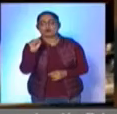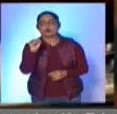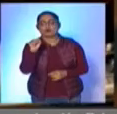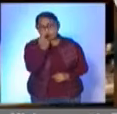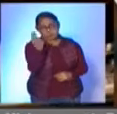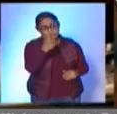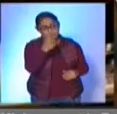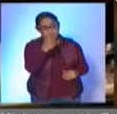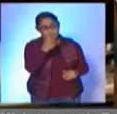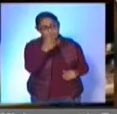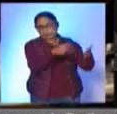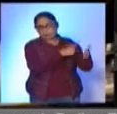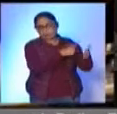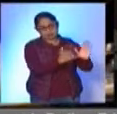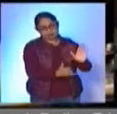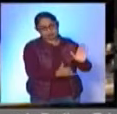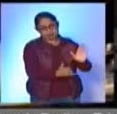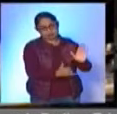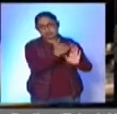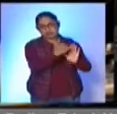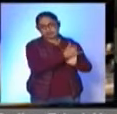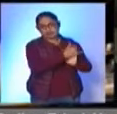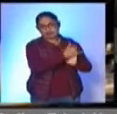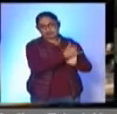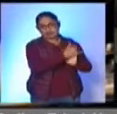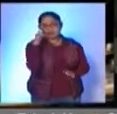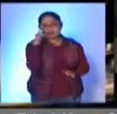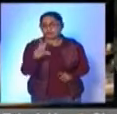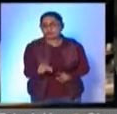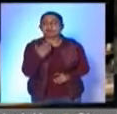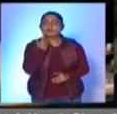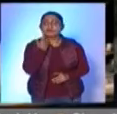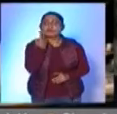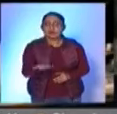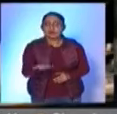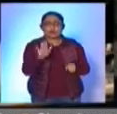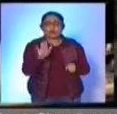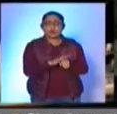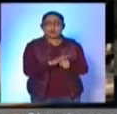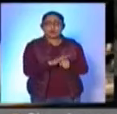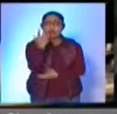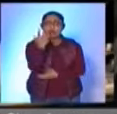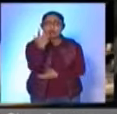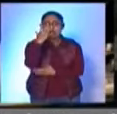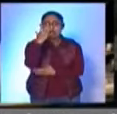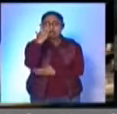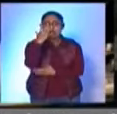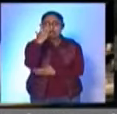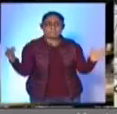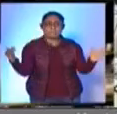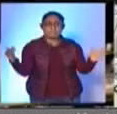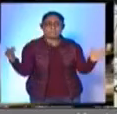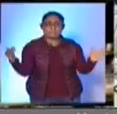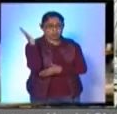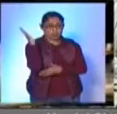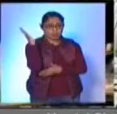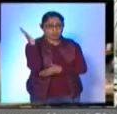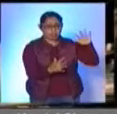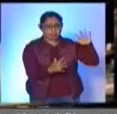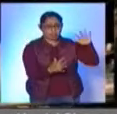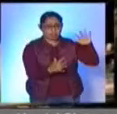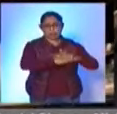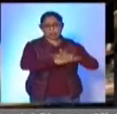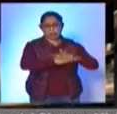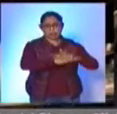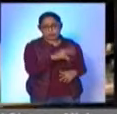de inmediato la construcción de dicho fraccionamiento, ya que dijo se han derribado un aproximado de 1,000 árboles y la intención es hacer un